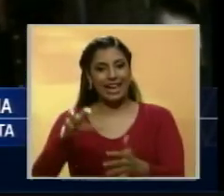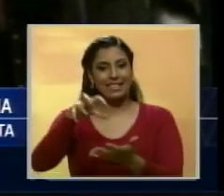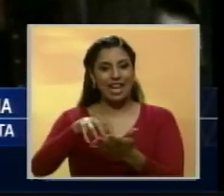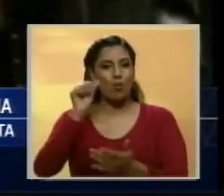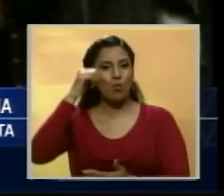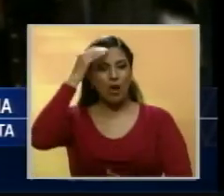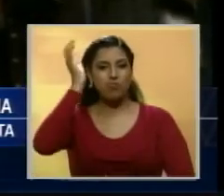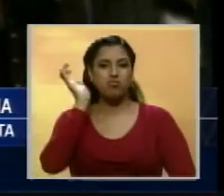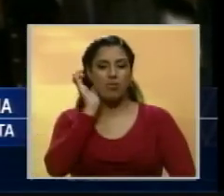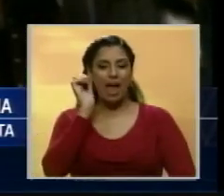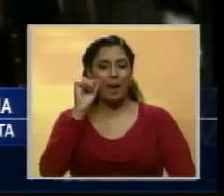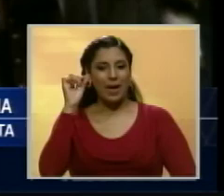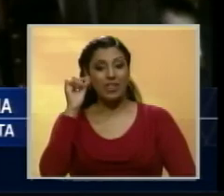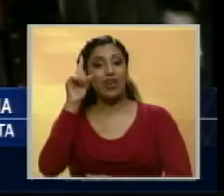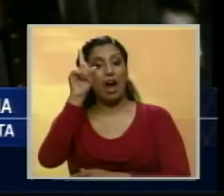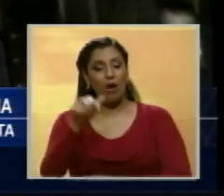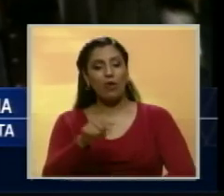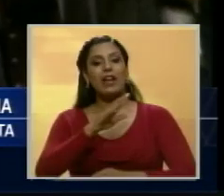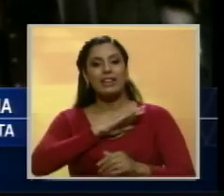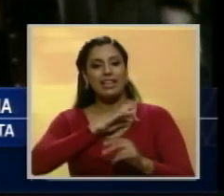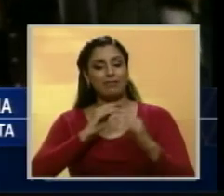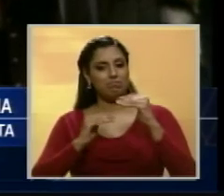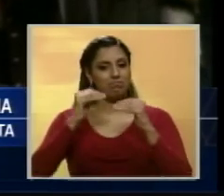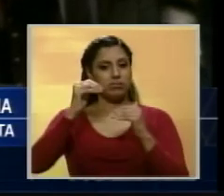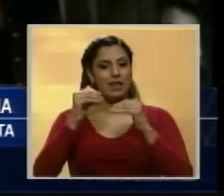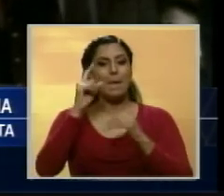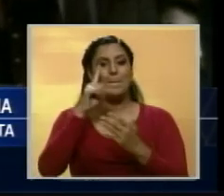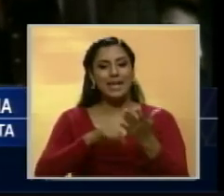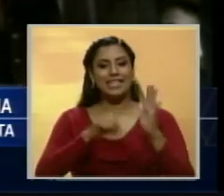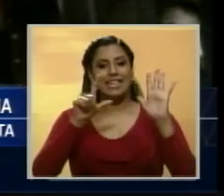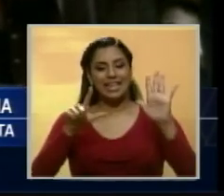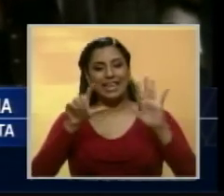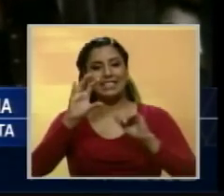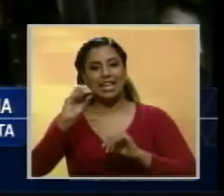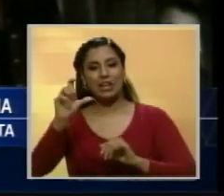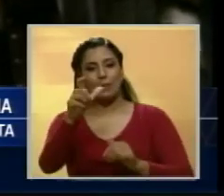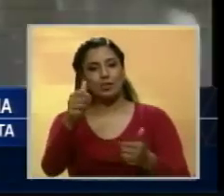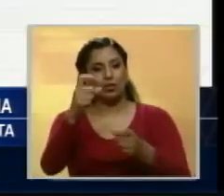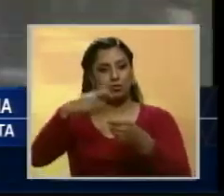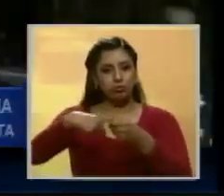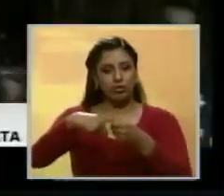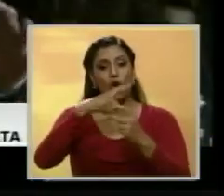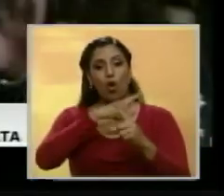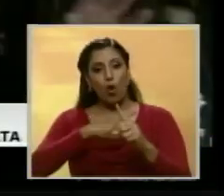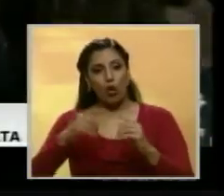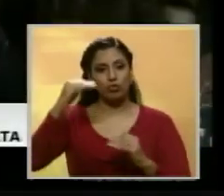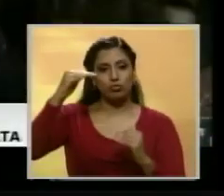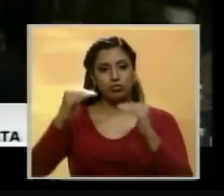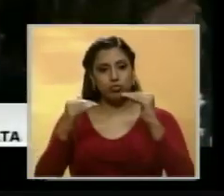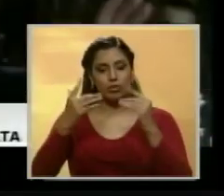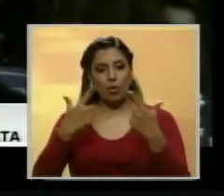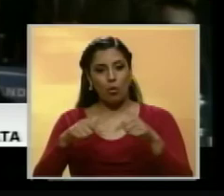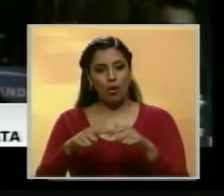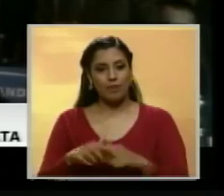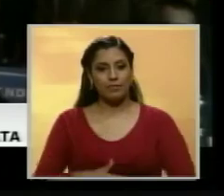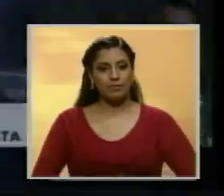Hillary Clinton, quien a pesar del resultado mantiene su liderazgo con 1.700 delegados frente a 1.410 de